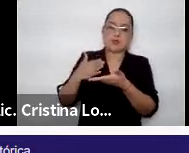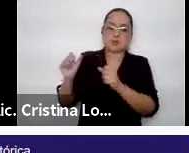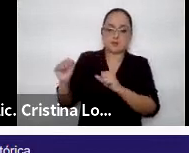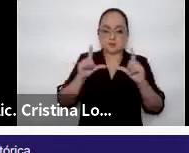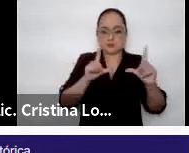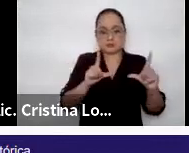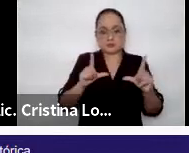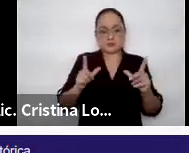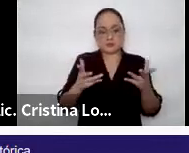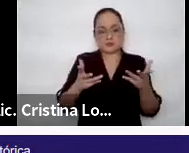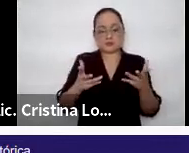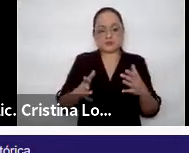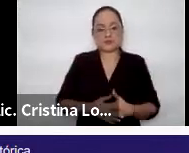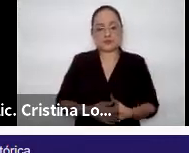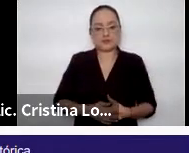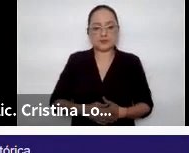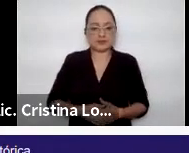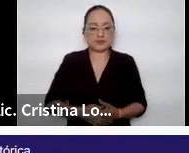Veamos